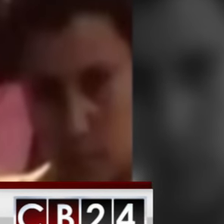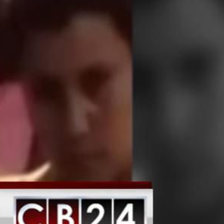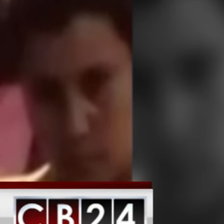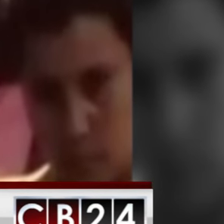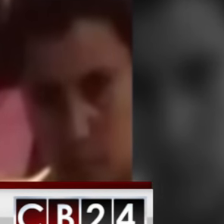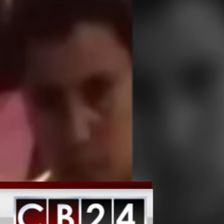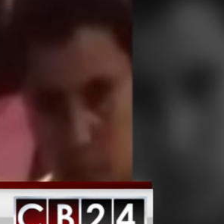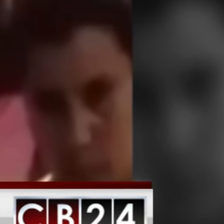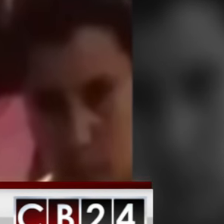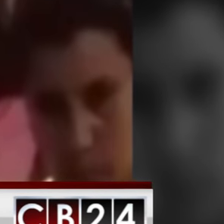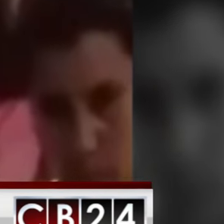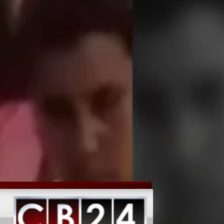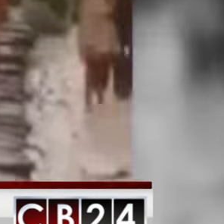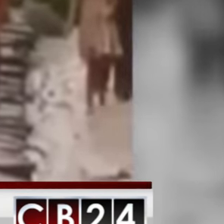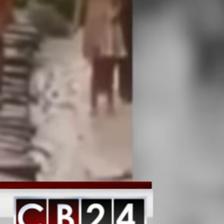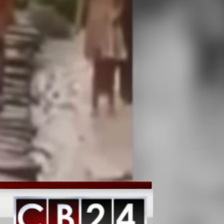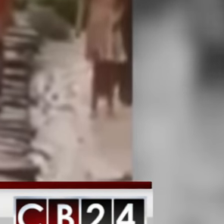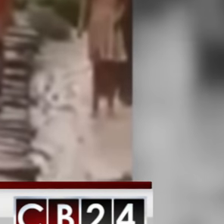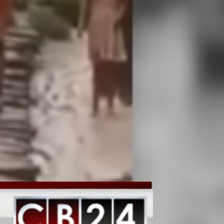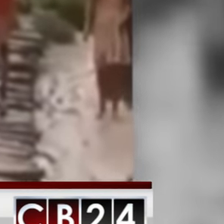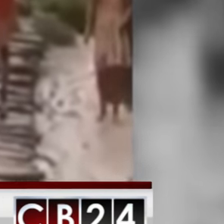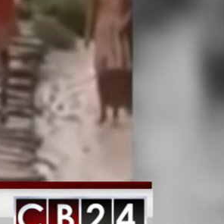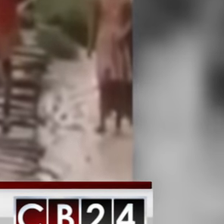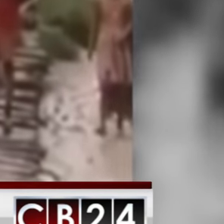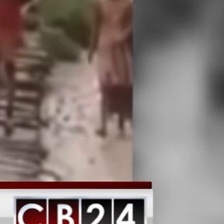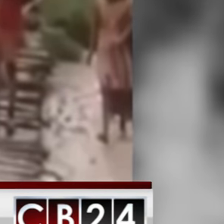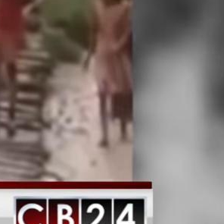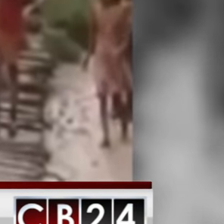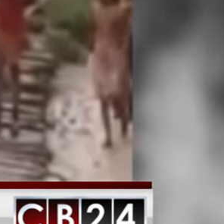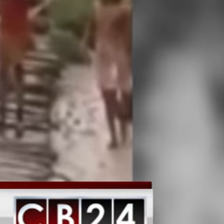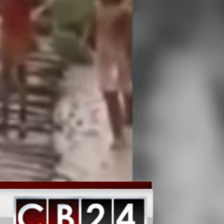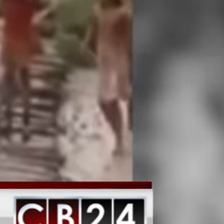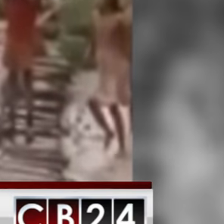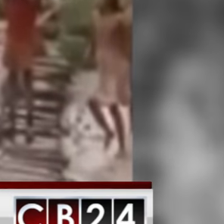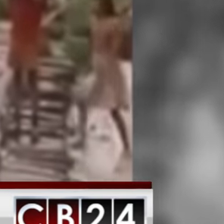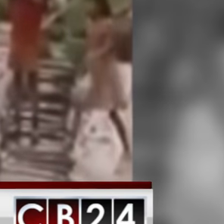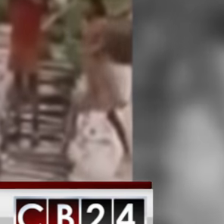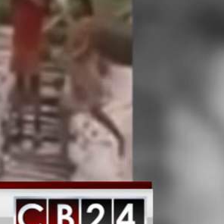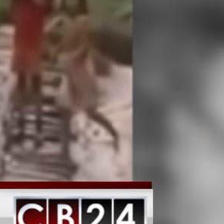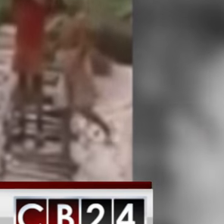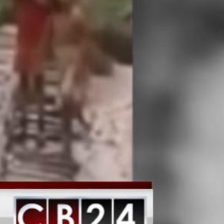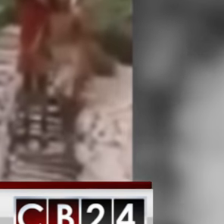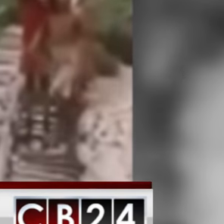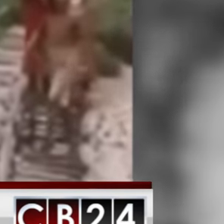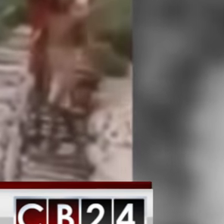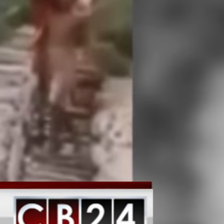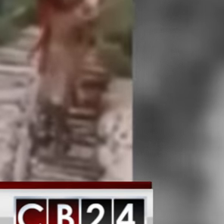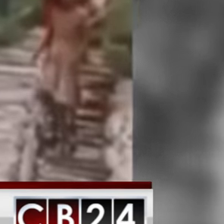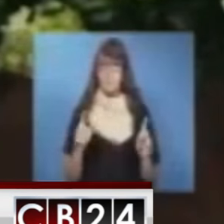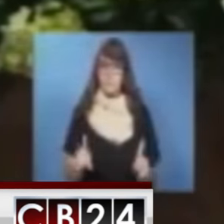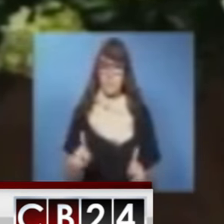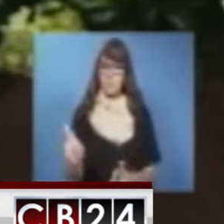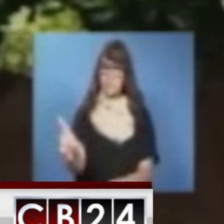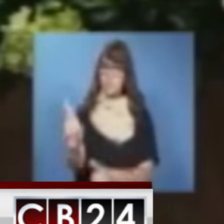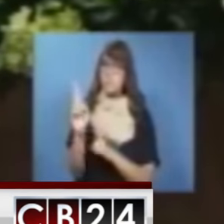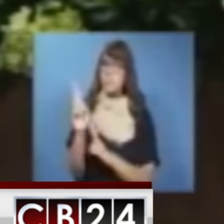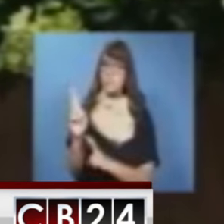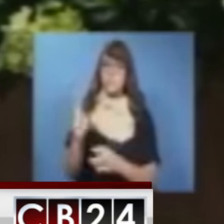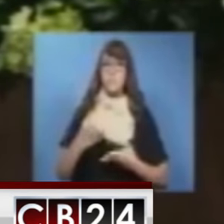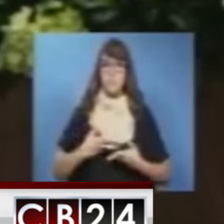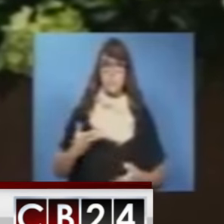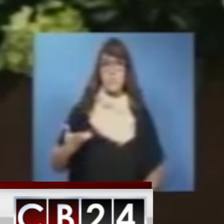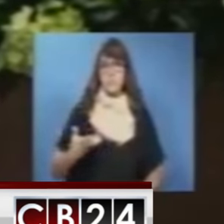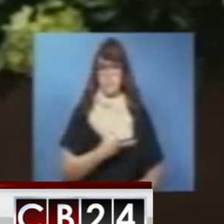atribuyó la canonización de Monseñor Romero como uno de sus logros más importantes dentro de sus 4 años al frente del Ejecutivo.